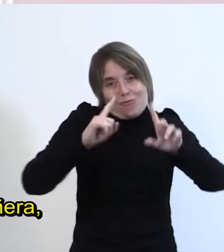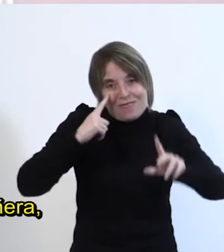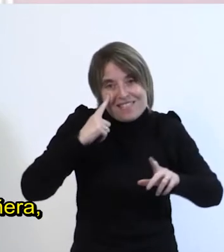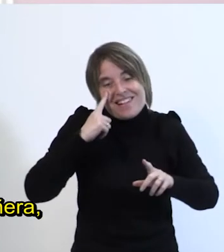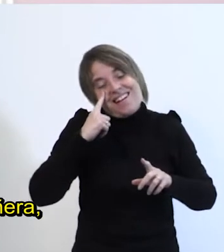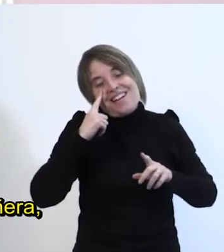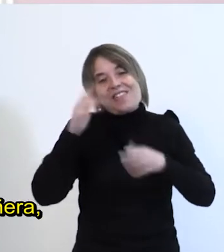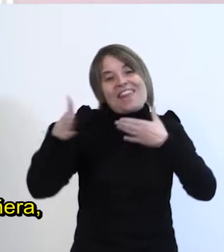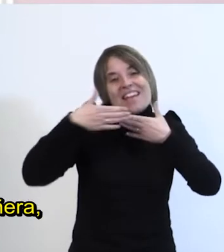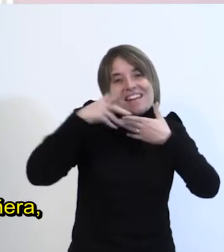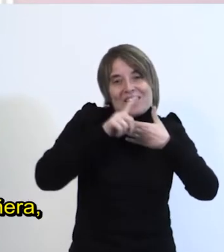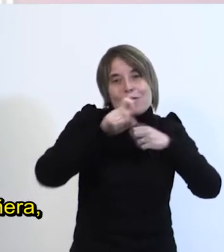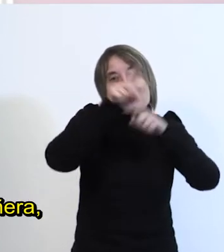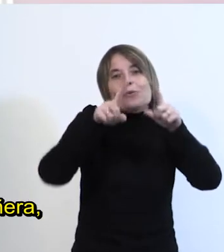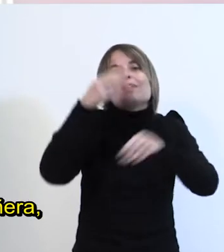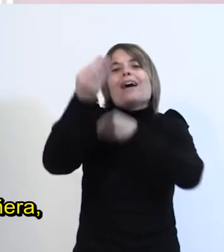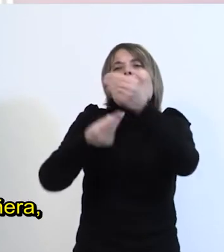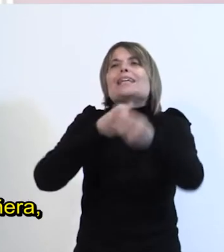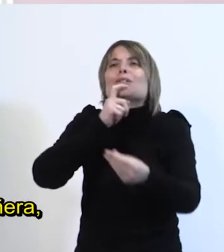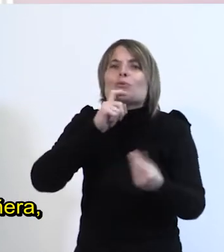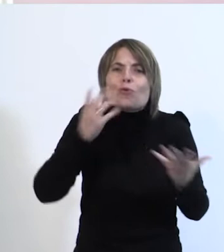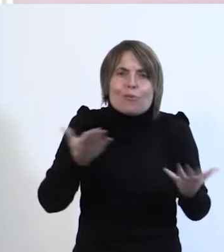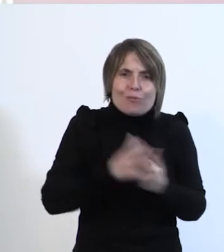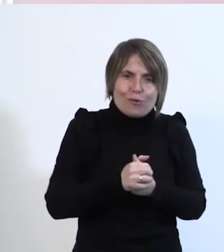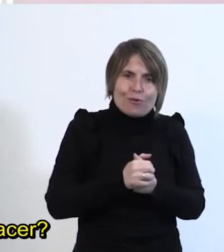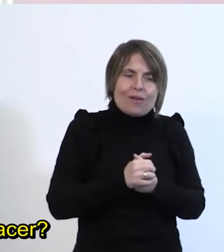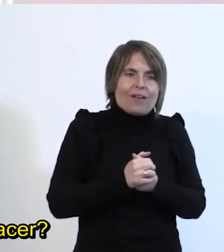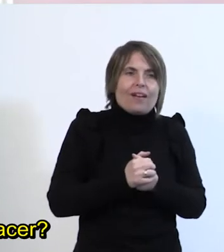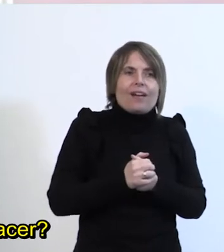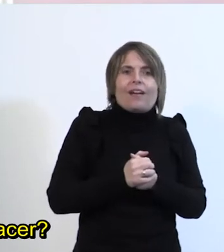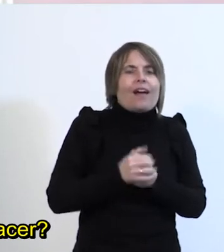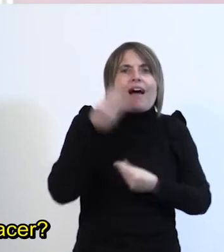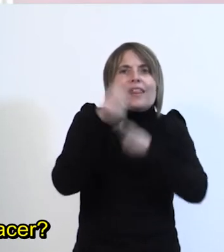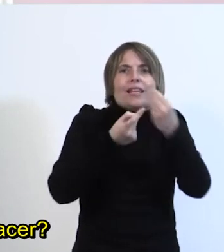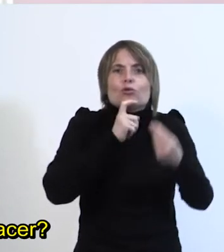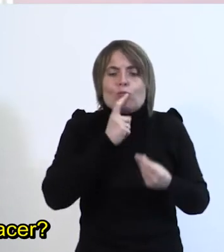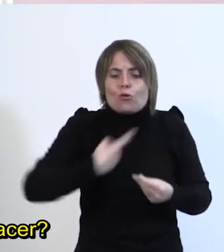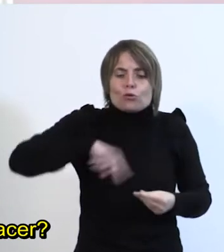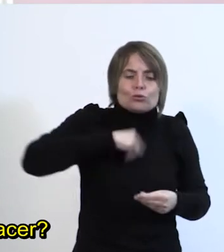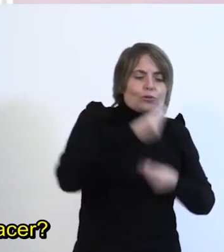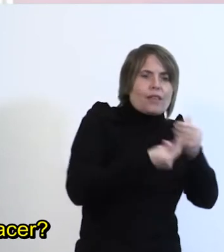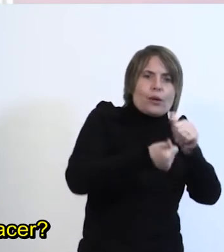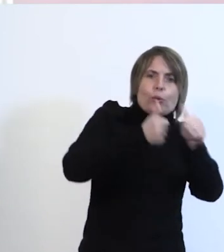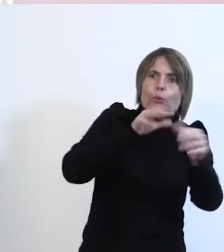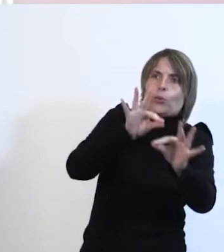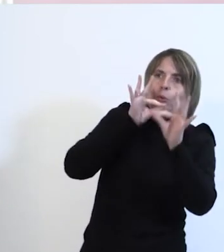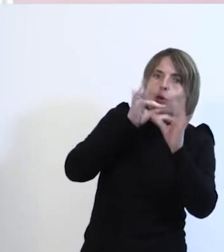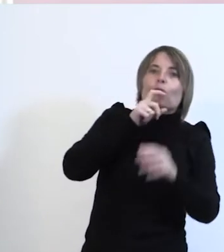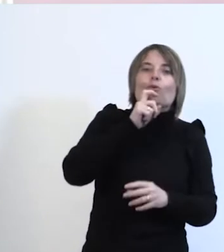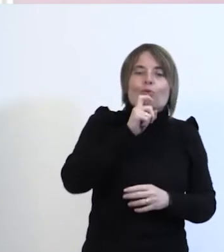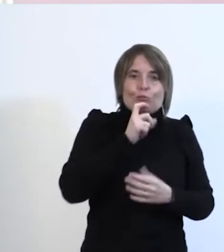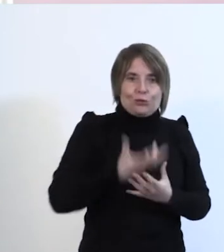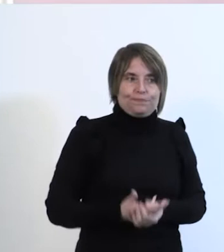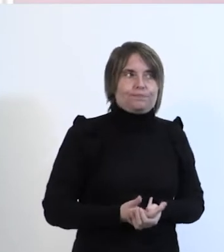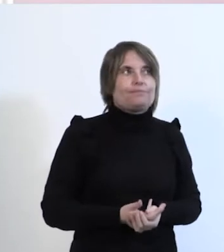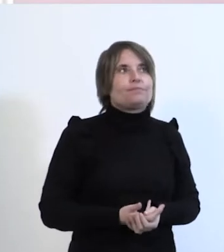pregunta abierta, ¿no? La compañera en plan de ¿por qué? ¿Cómo lo hacéis? ¿No? ¿Cuál es la clave? ¿Qué podemos hacer para no